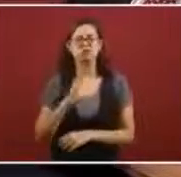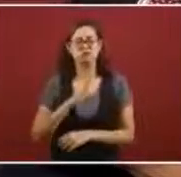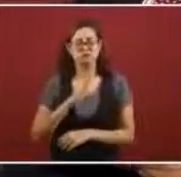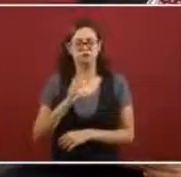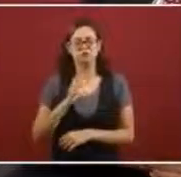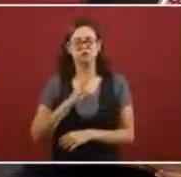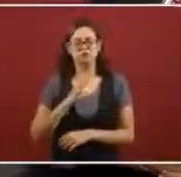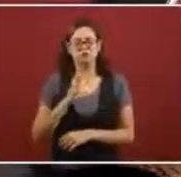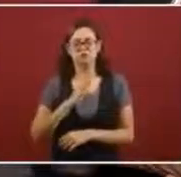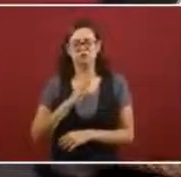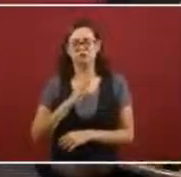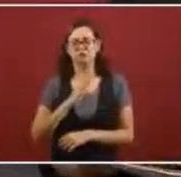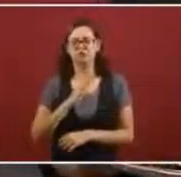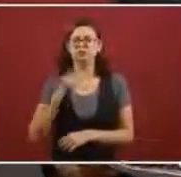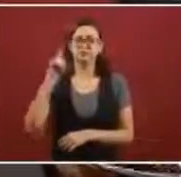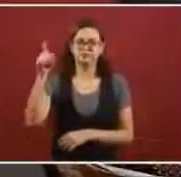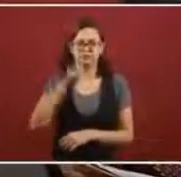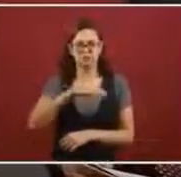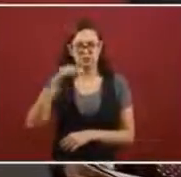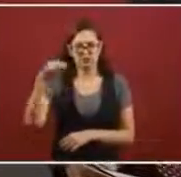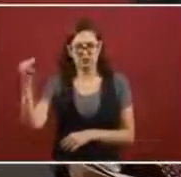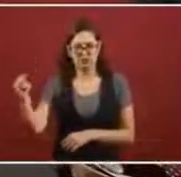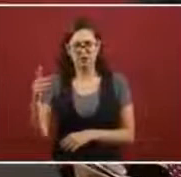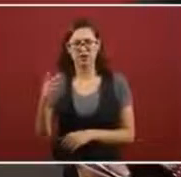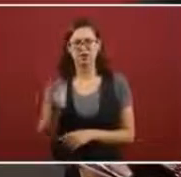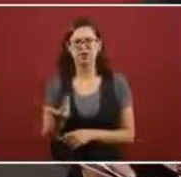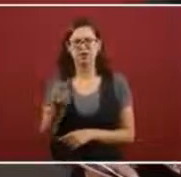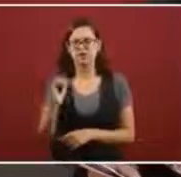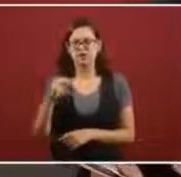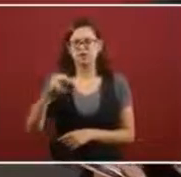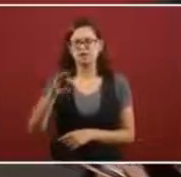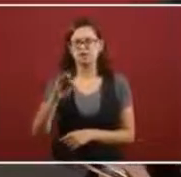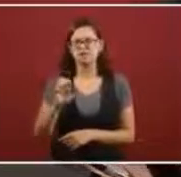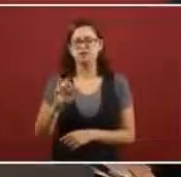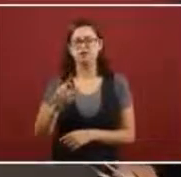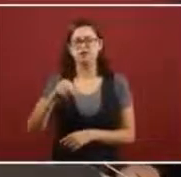presas, en el caso de Michoacán, Infiernillo,